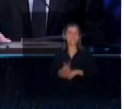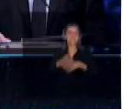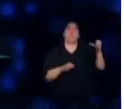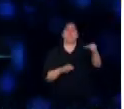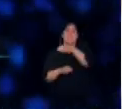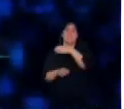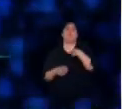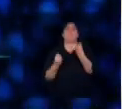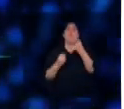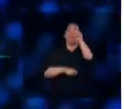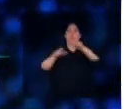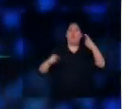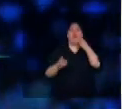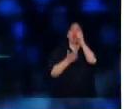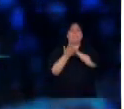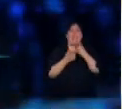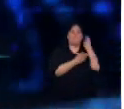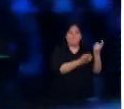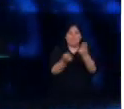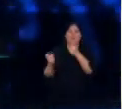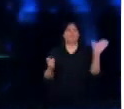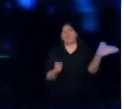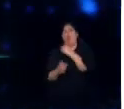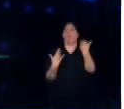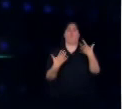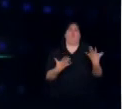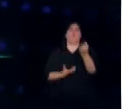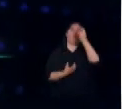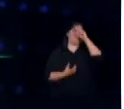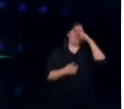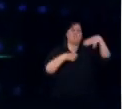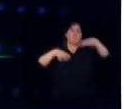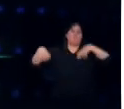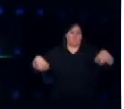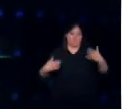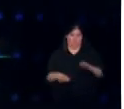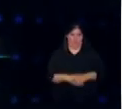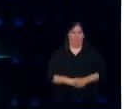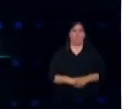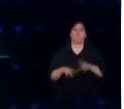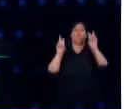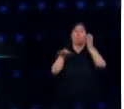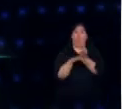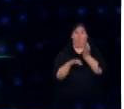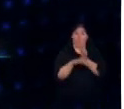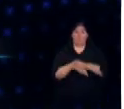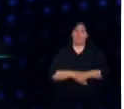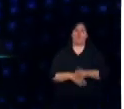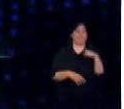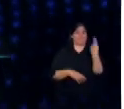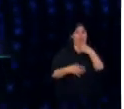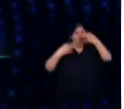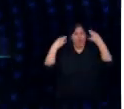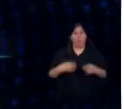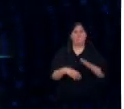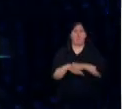mensaje de la ciudadanía en Las PASO fue muy claro, fue clarísimo, porque hubo un repudio a esa política centrada en